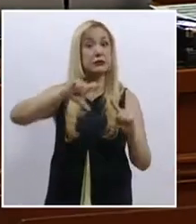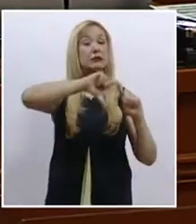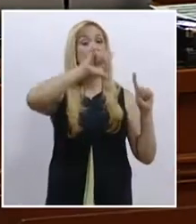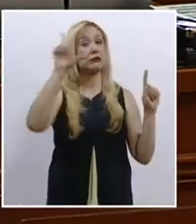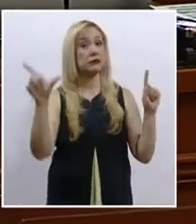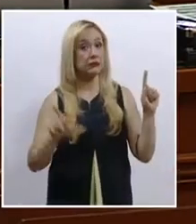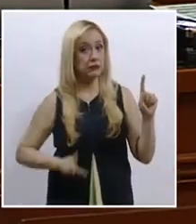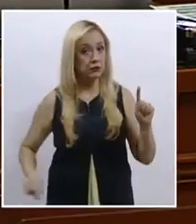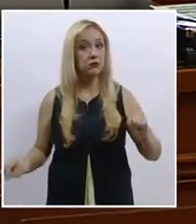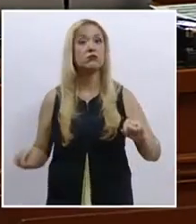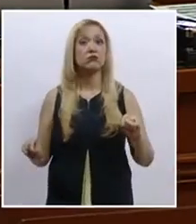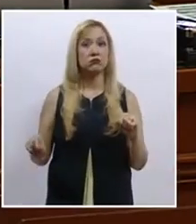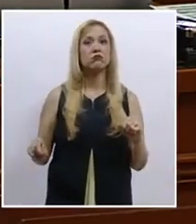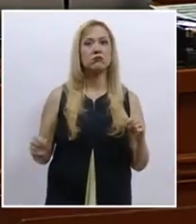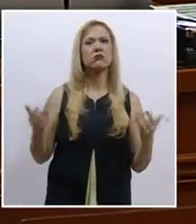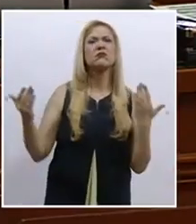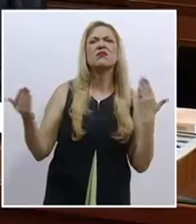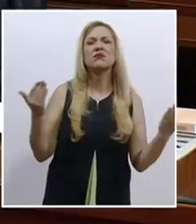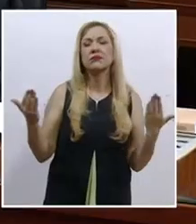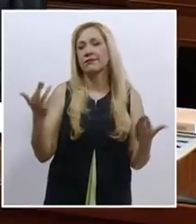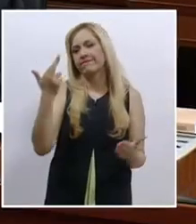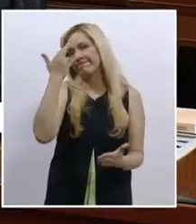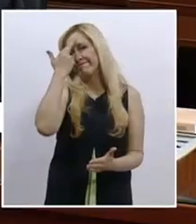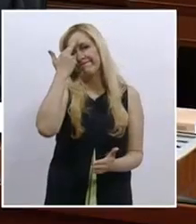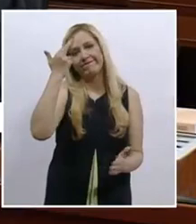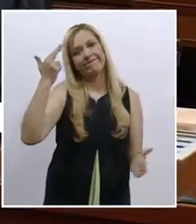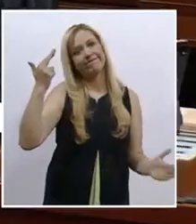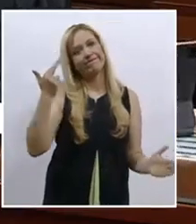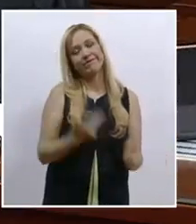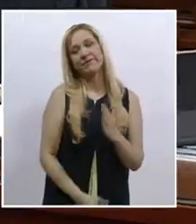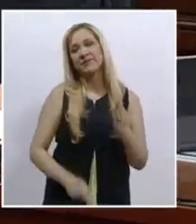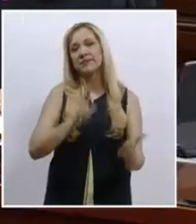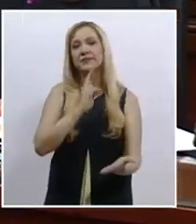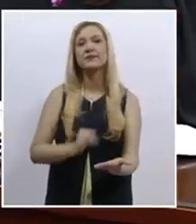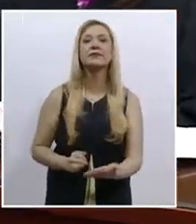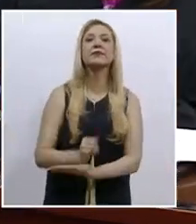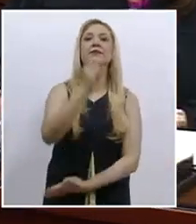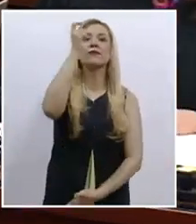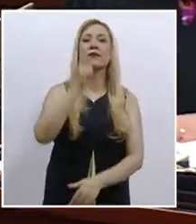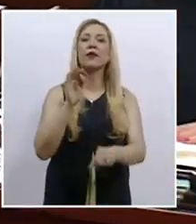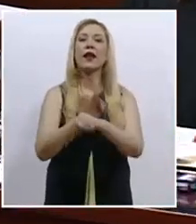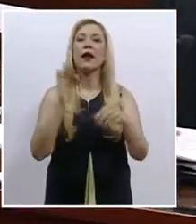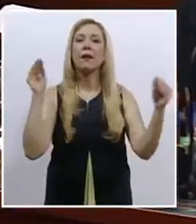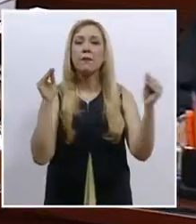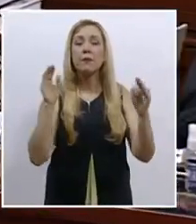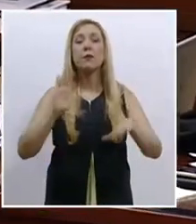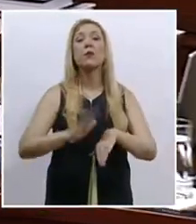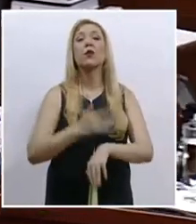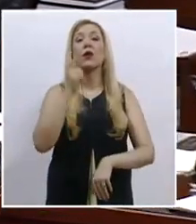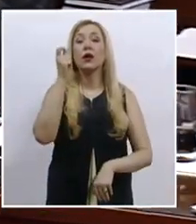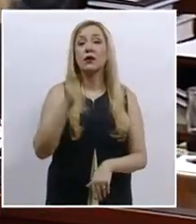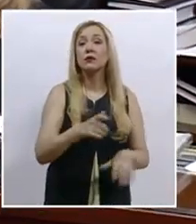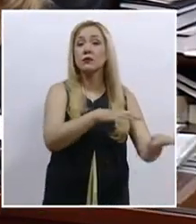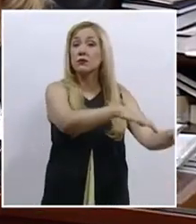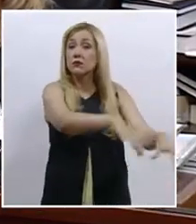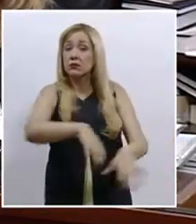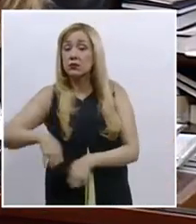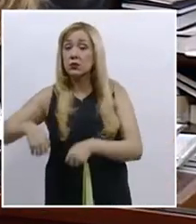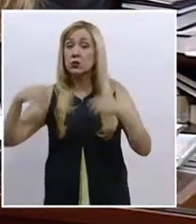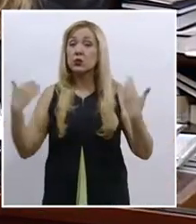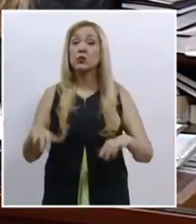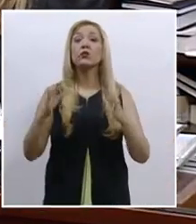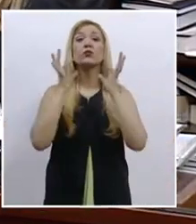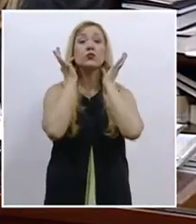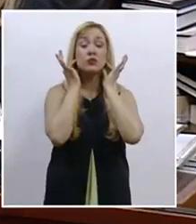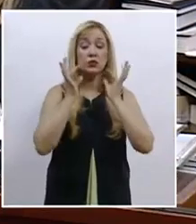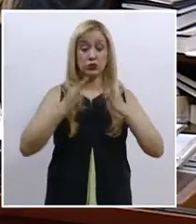República. En ambos casos, por incumplir una sentencia de amparo, en un caso en el que fueron embargadas y aseguradas joyas